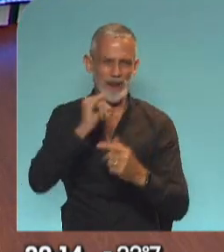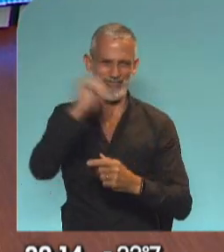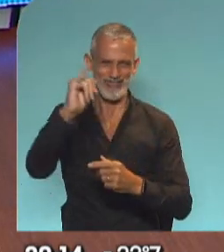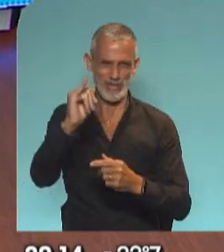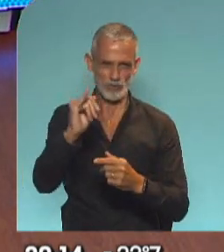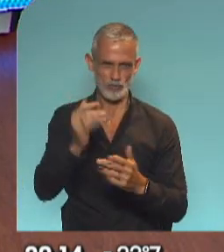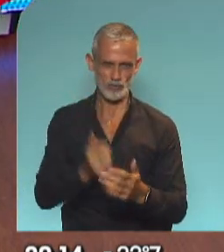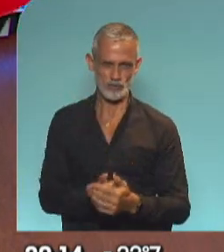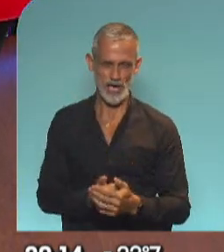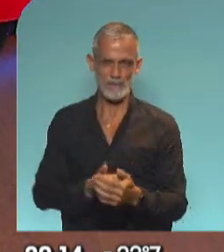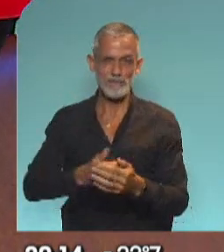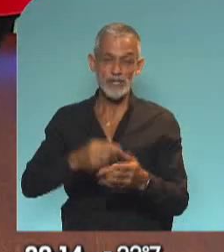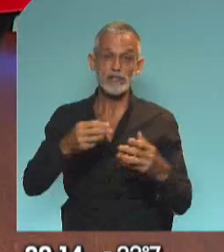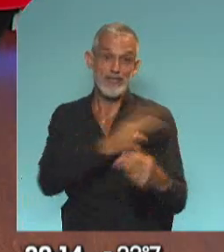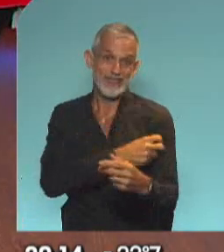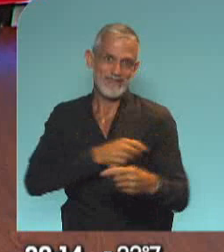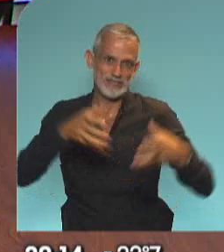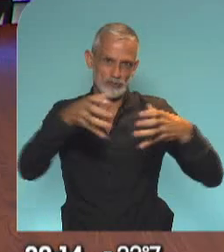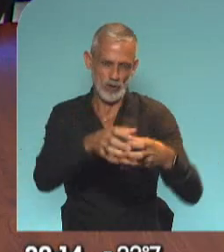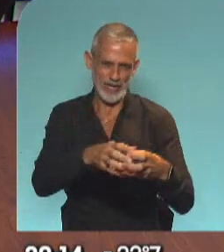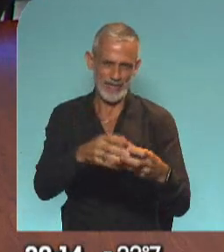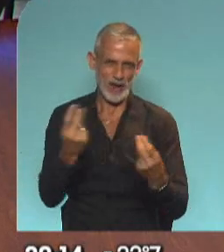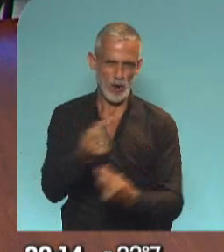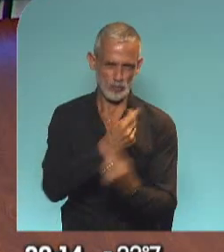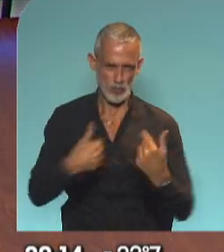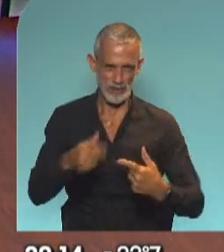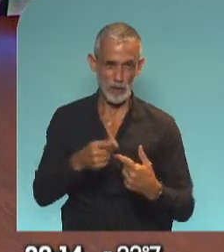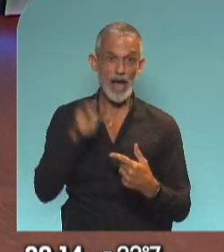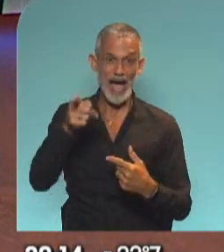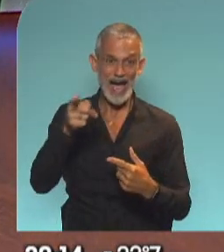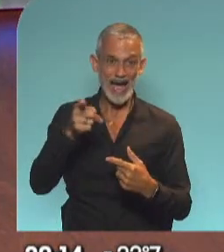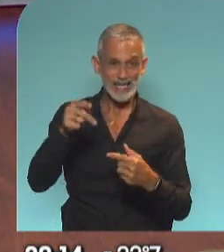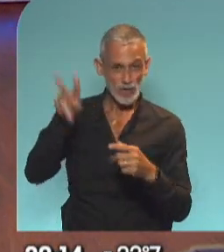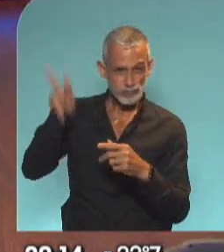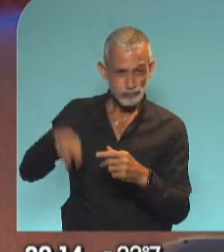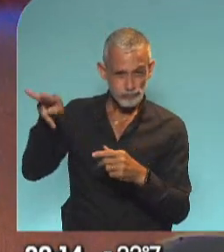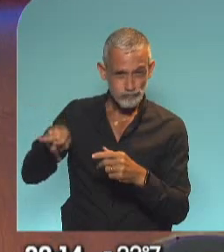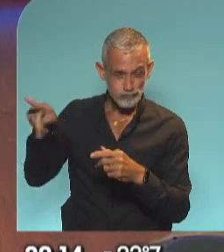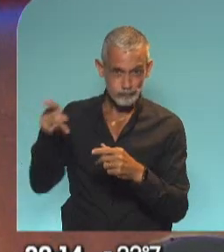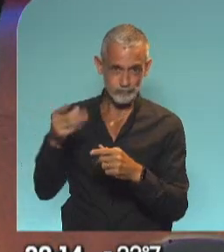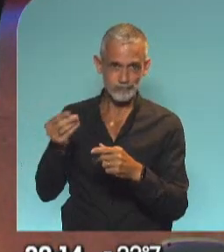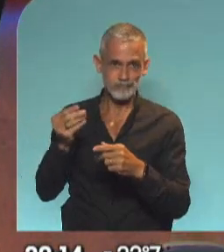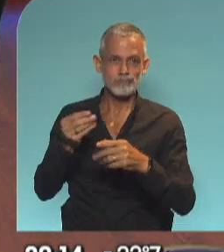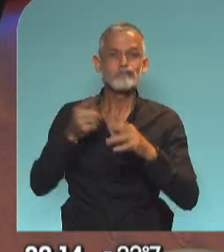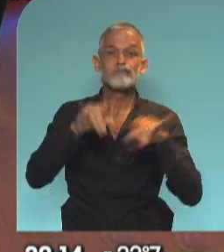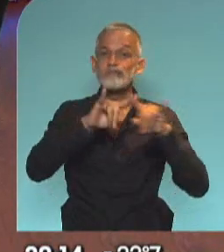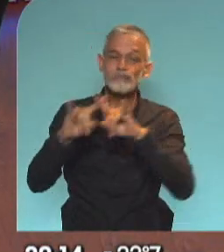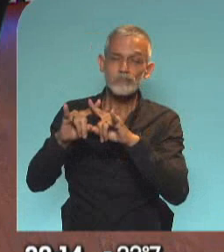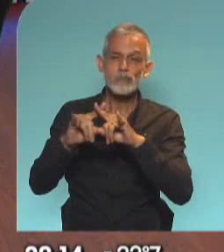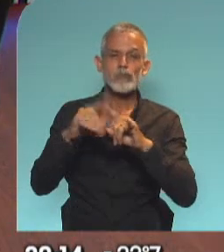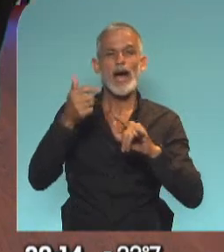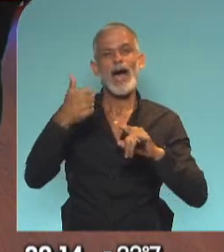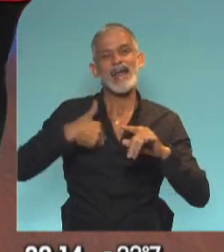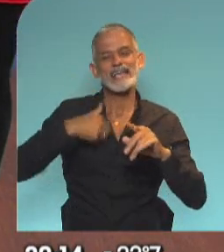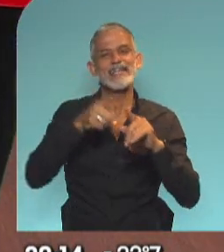denuncia, justamente en la Defensoría del Consumidor. Y estos son los lugares que tenés para hacer la denuncia. Ingresás a